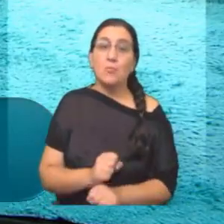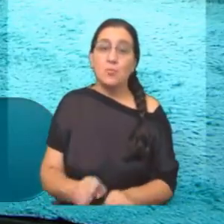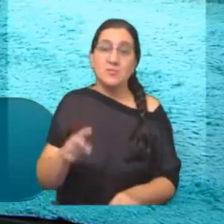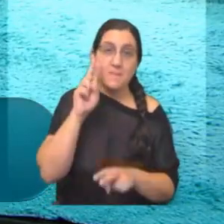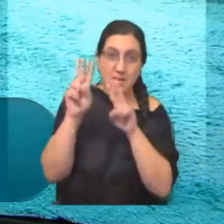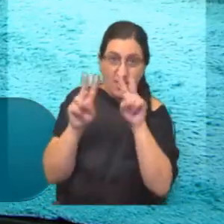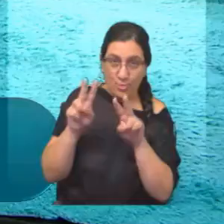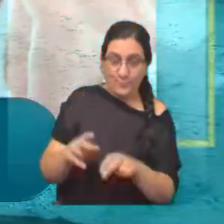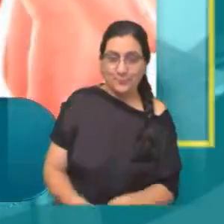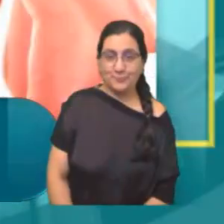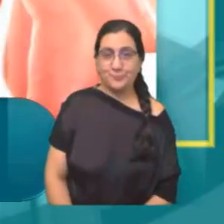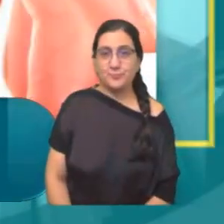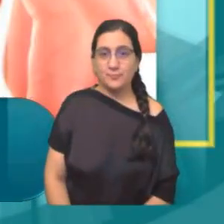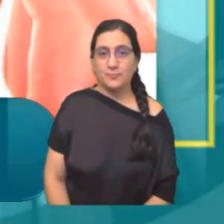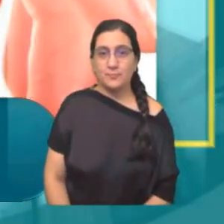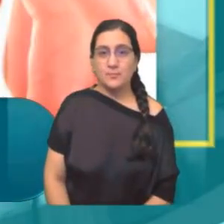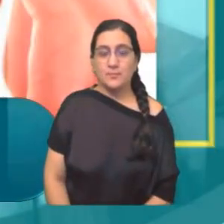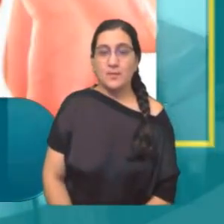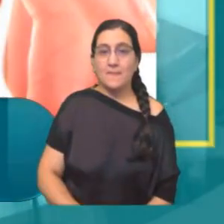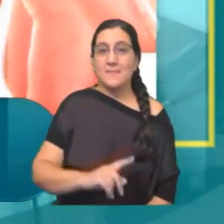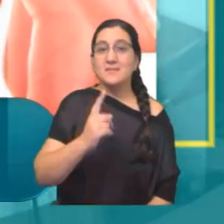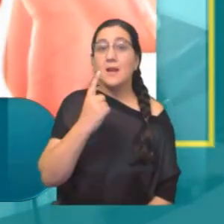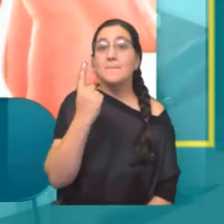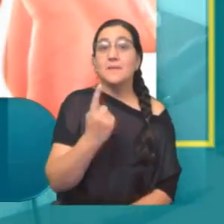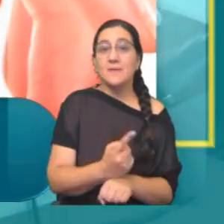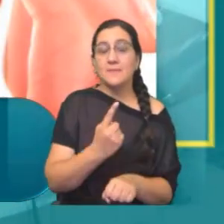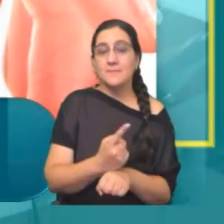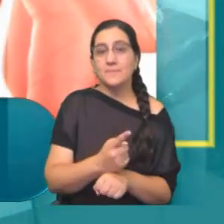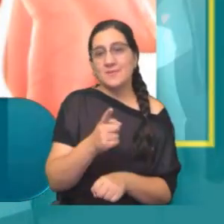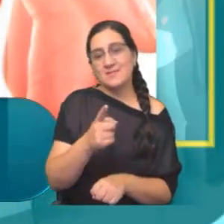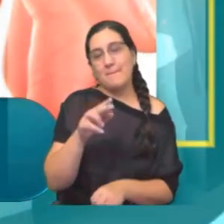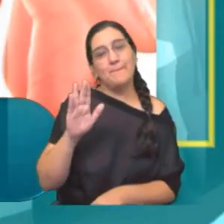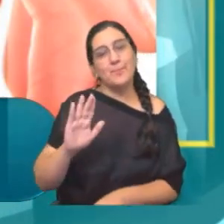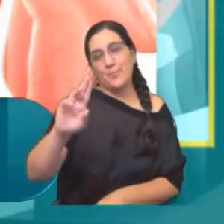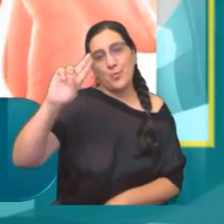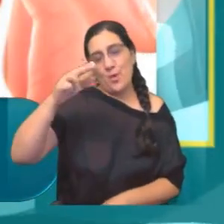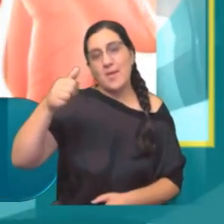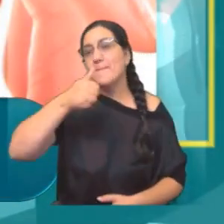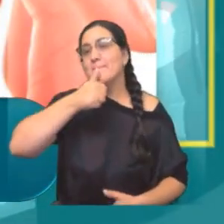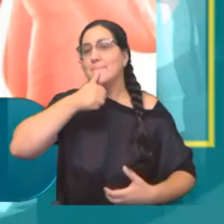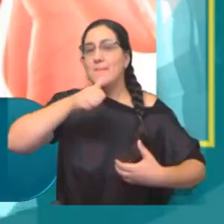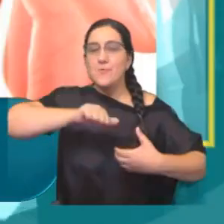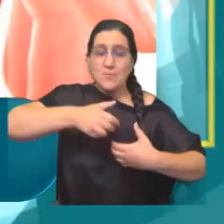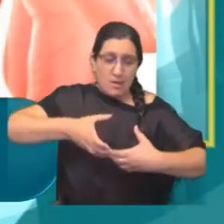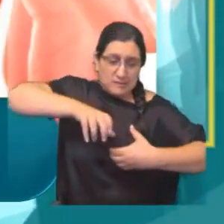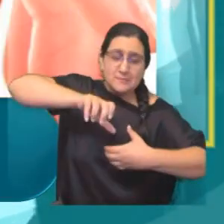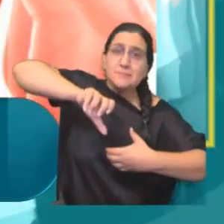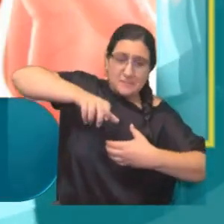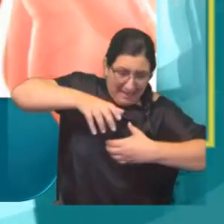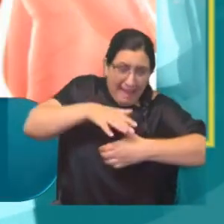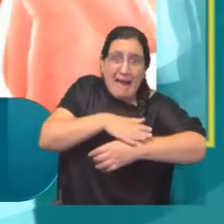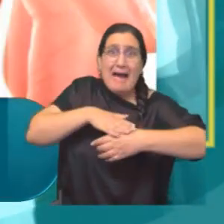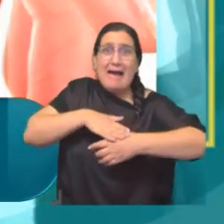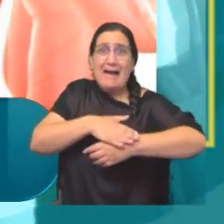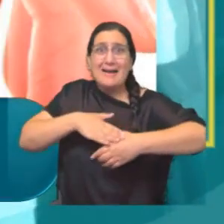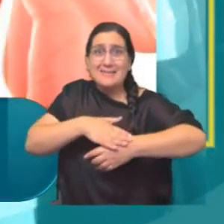que las imágenes están ordenadas. La primera que pusieron ahí va, por ejemplo. Marca del uruguayo. Lo que tiene que el mate. Ahí va, por ejemplo, exactamente. Lo que tiene que